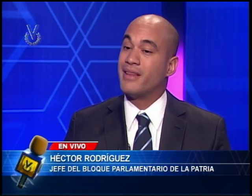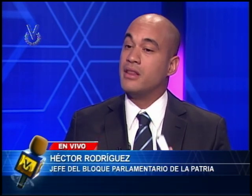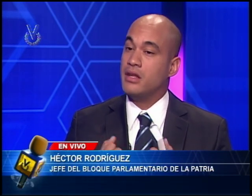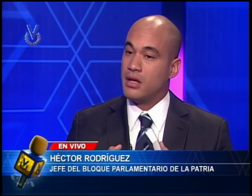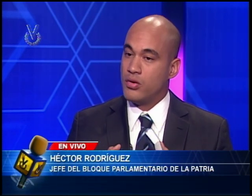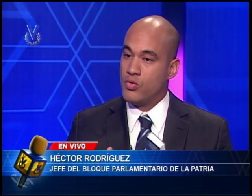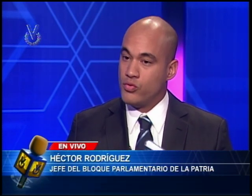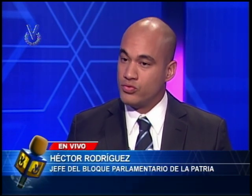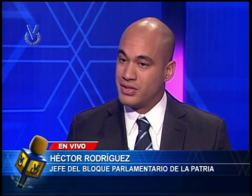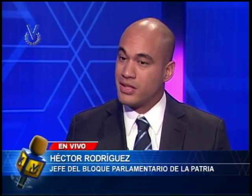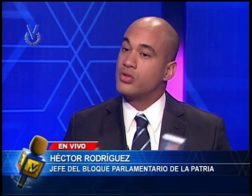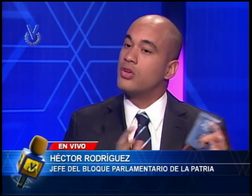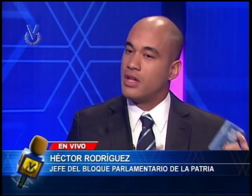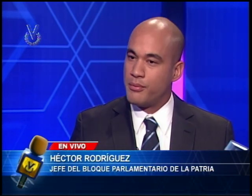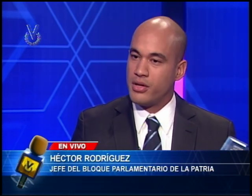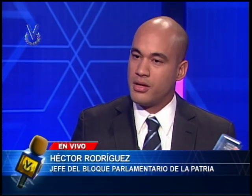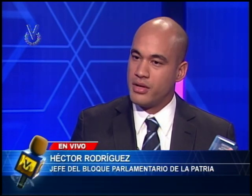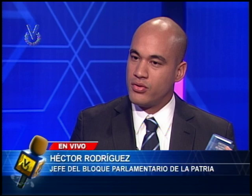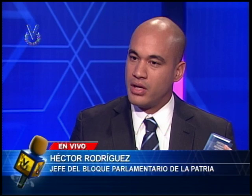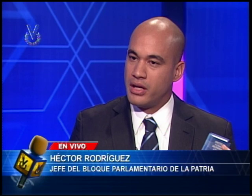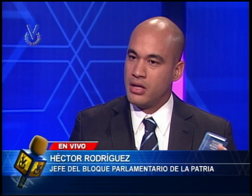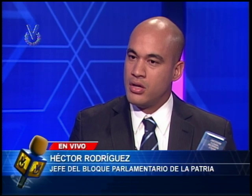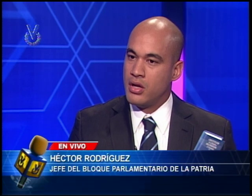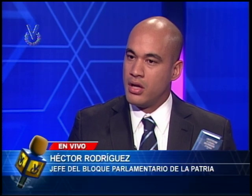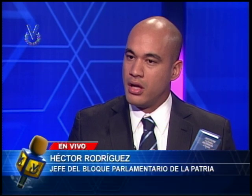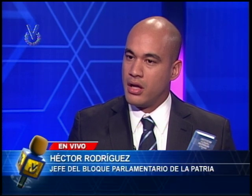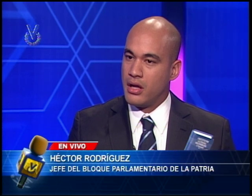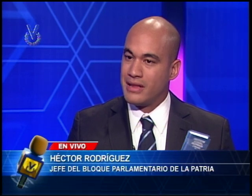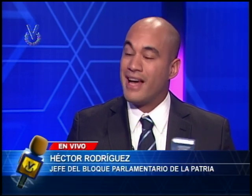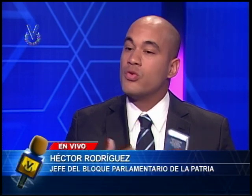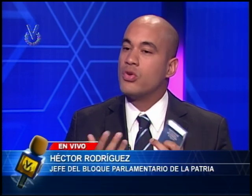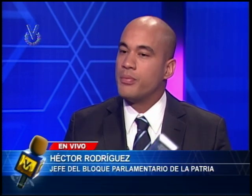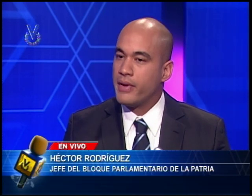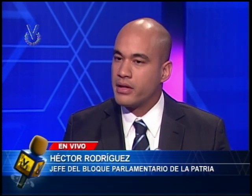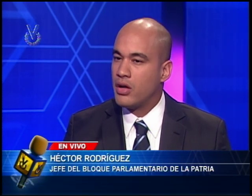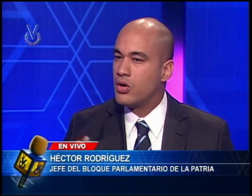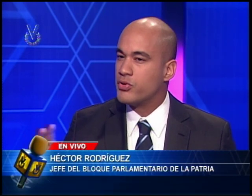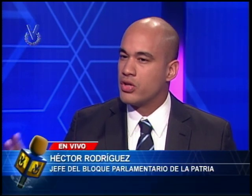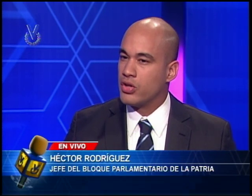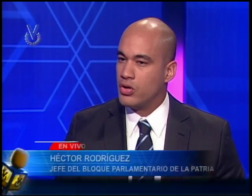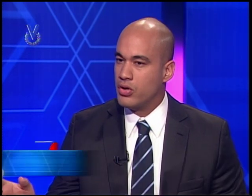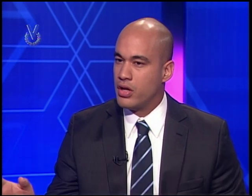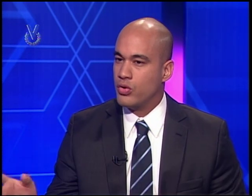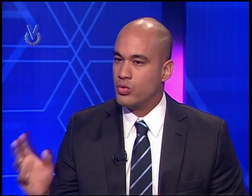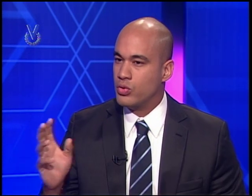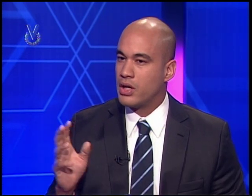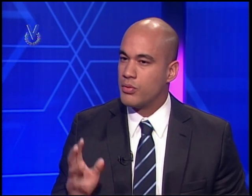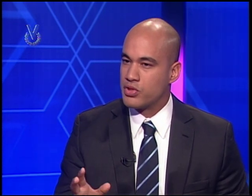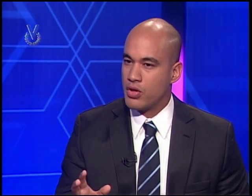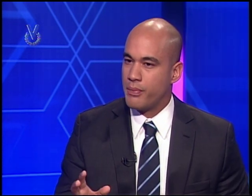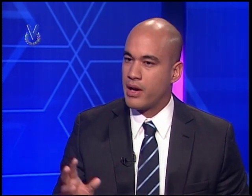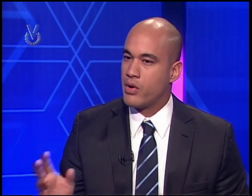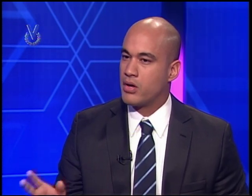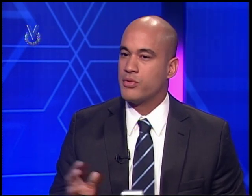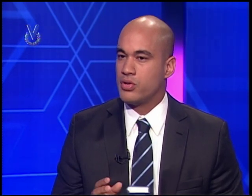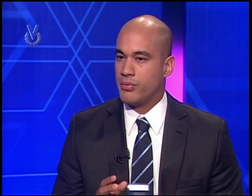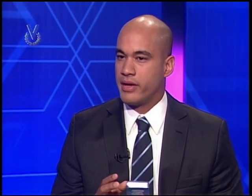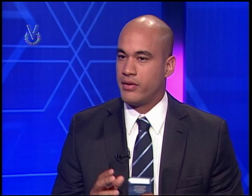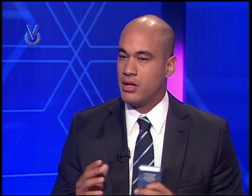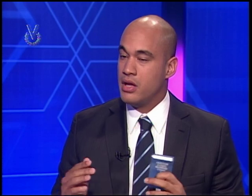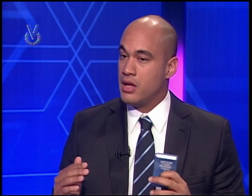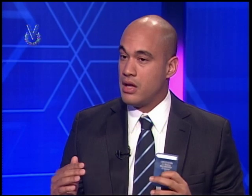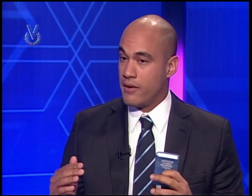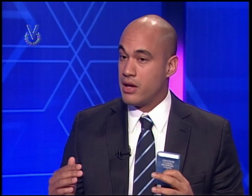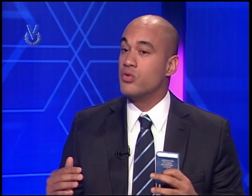y pretendía un sector de la política venezolana dar un golpe de Estado como se dio en Honduras, como se dio en Paraguay, como se dio